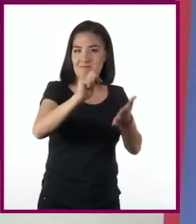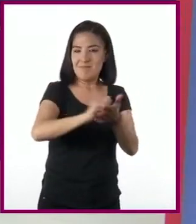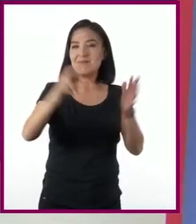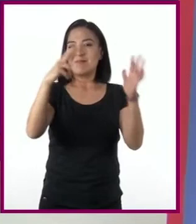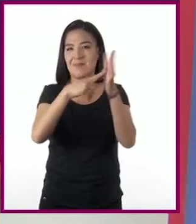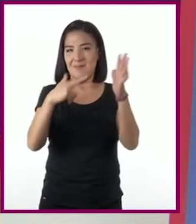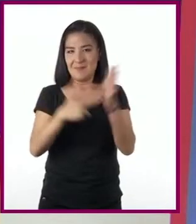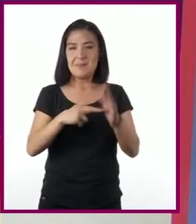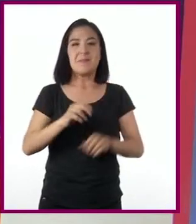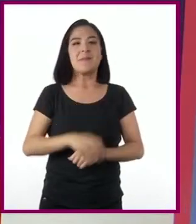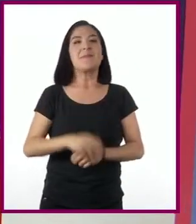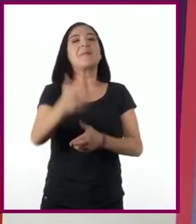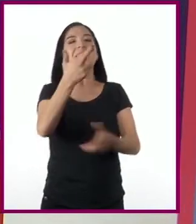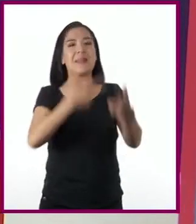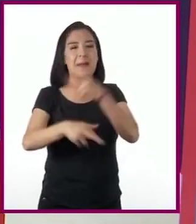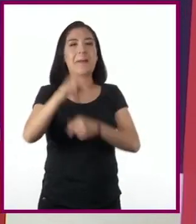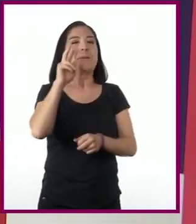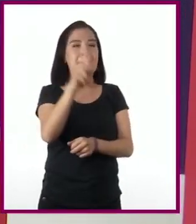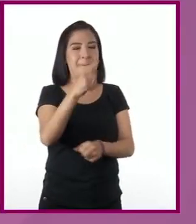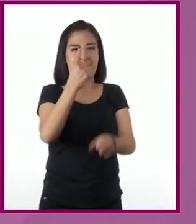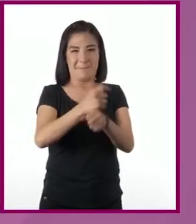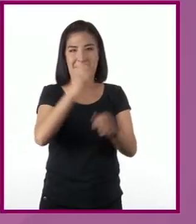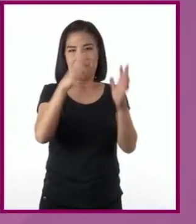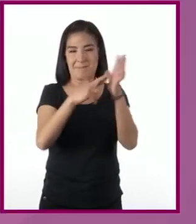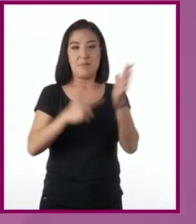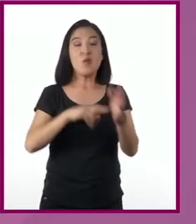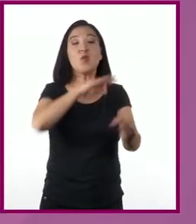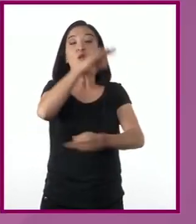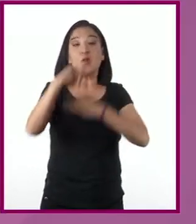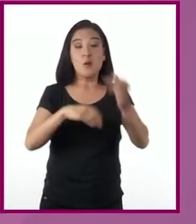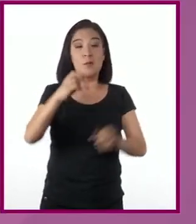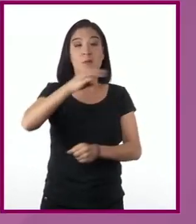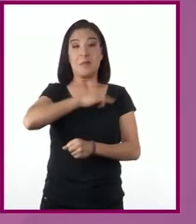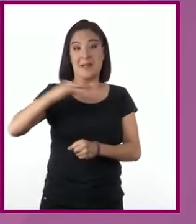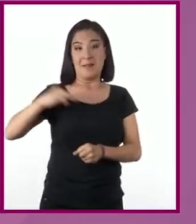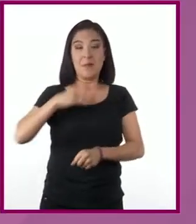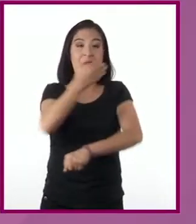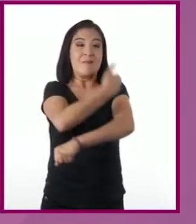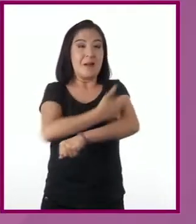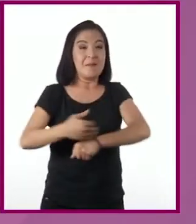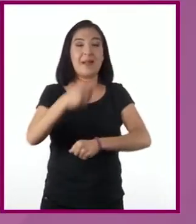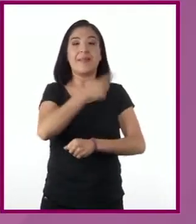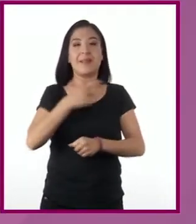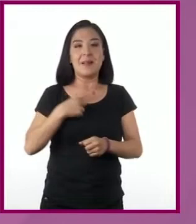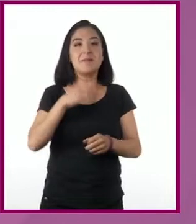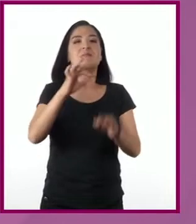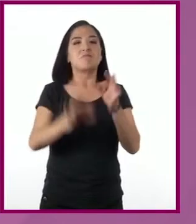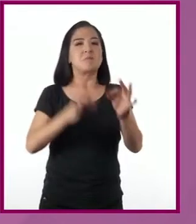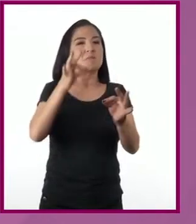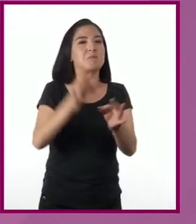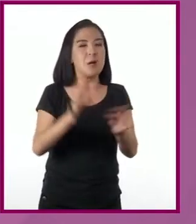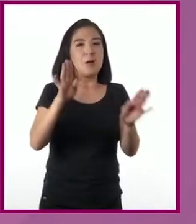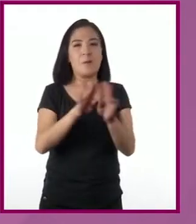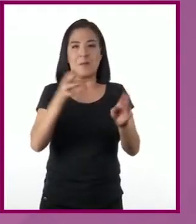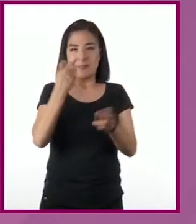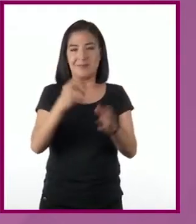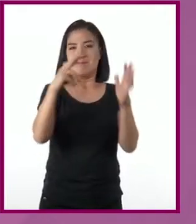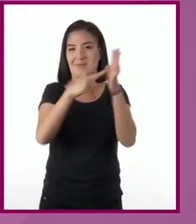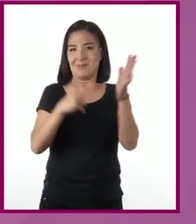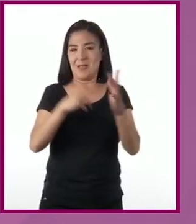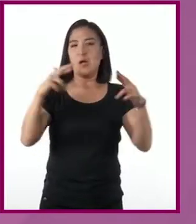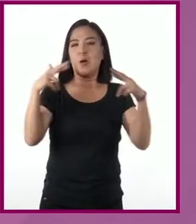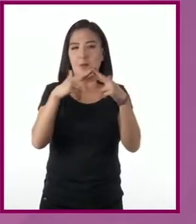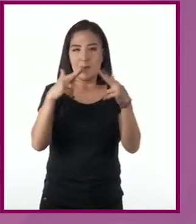reglamento. Regresemos a la primera regla. Todos los miembros de la familia acatarán las reglas del hogar.